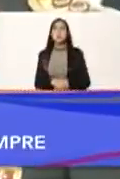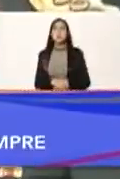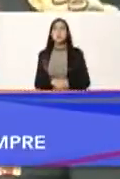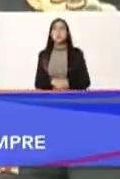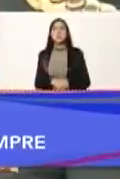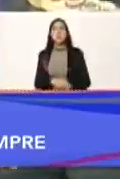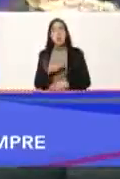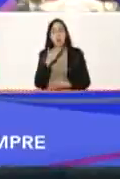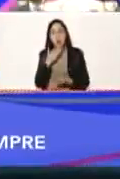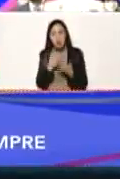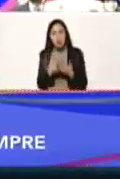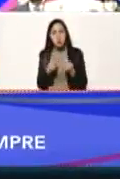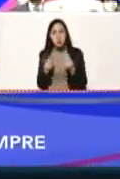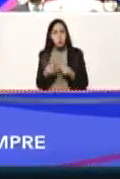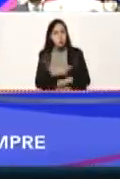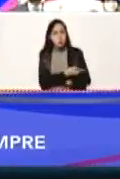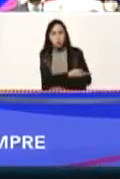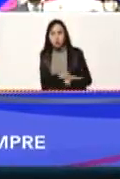Les agradezco de verdad,